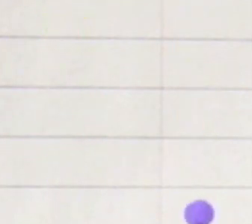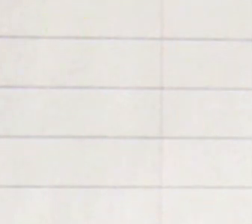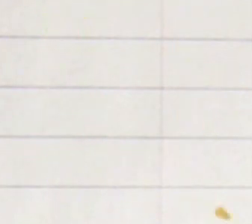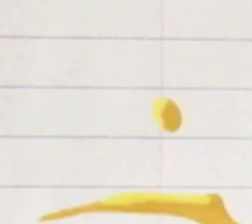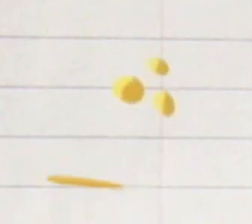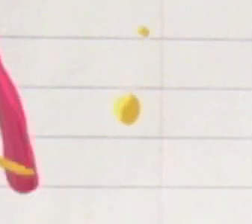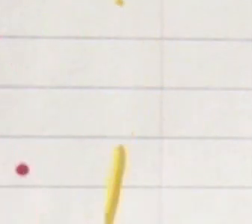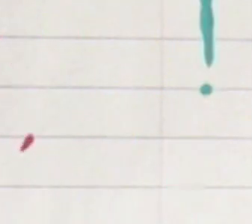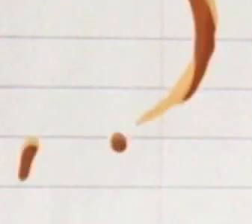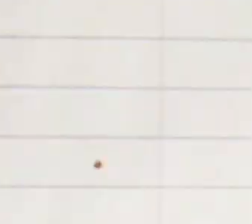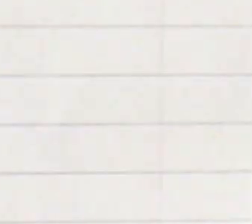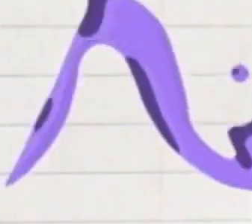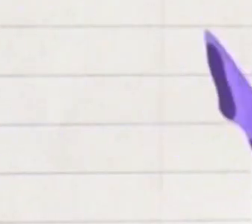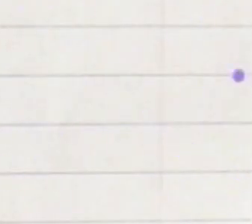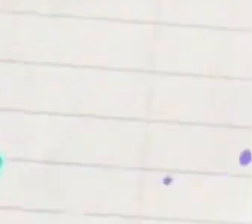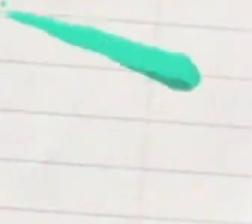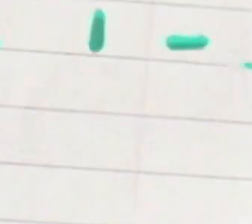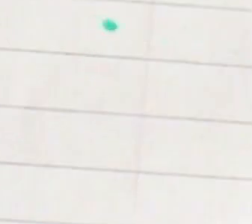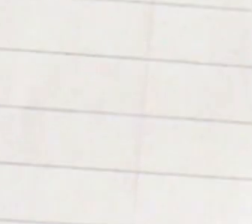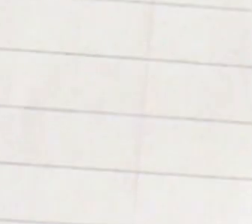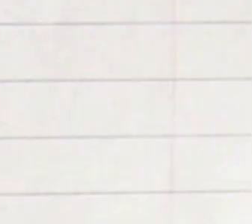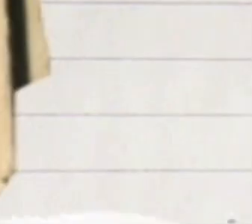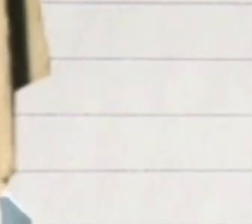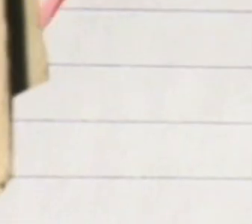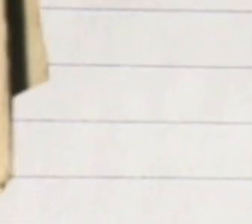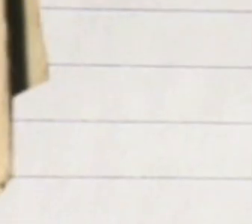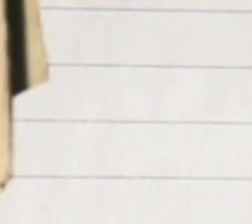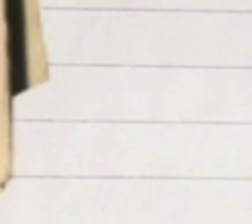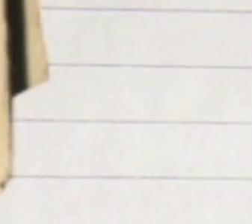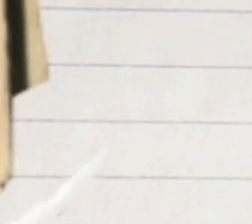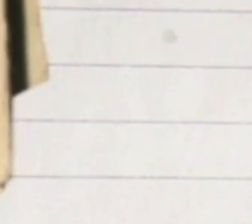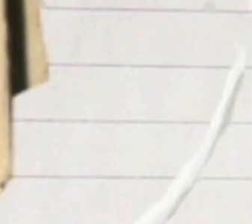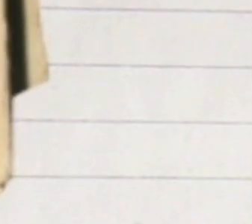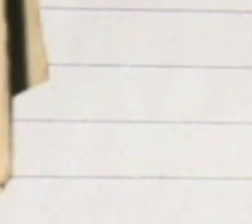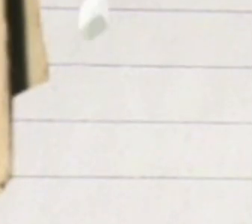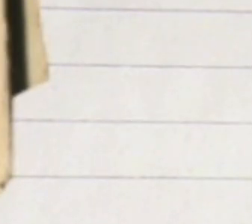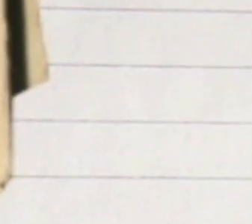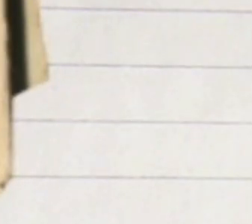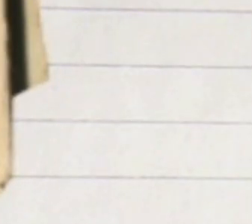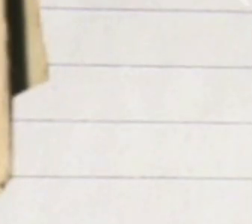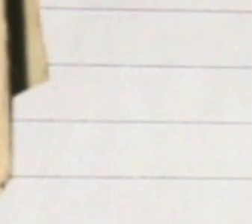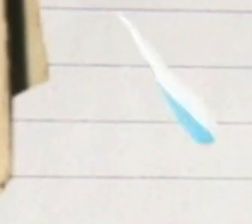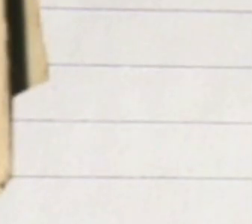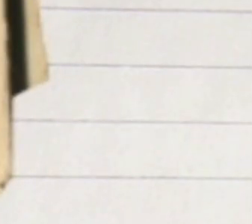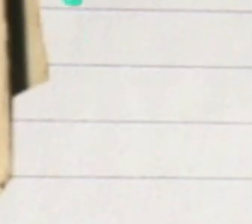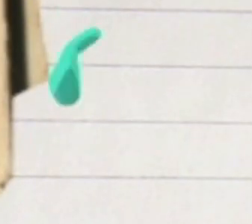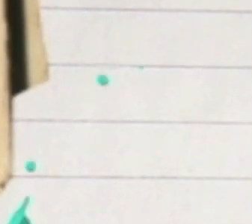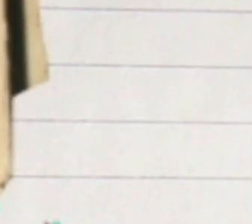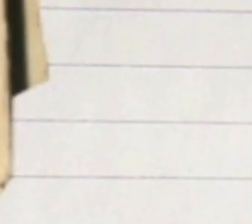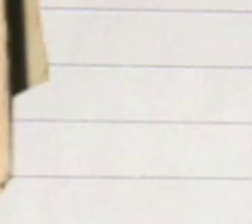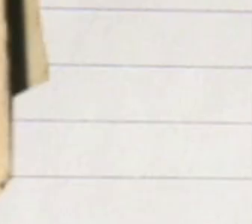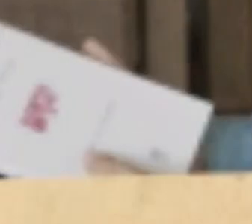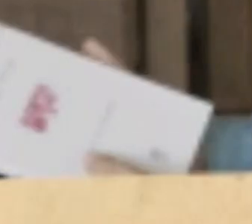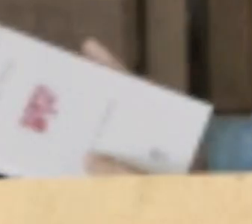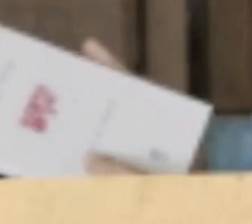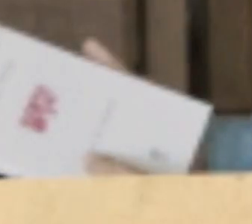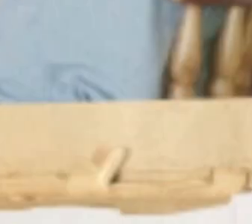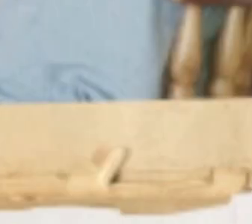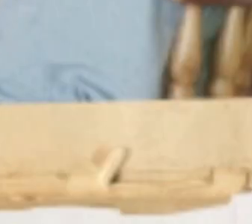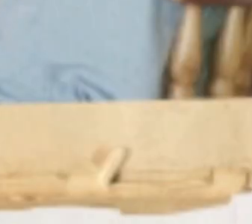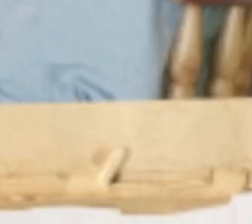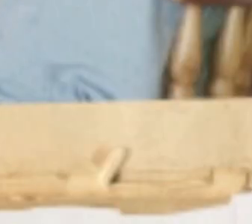guanacastecas, con sus paisajes y no contadas humillaciones, sobre todo las voces heroicas, desgarradas